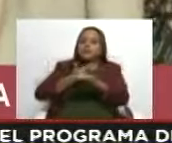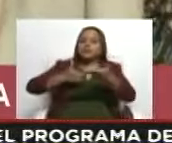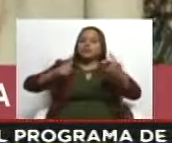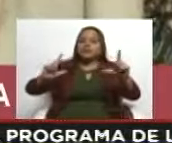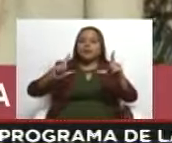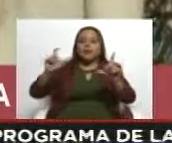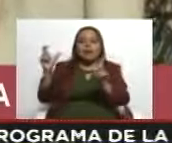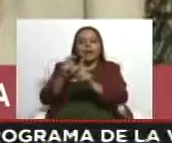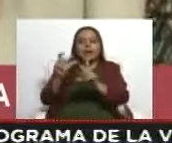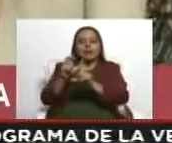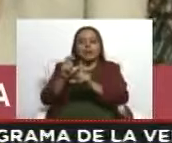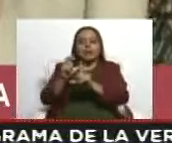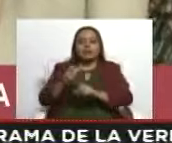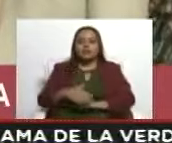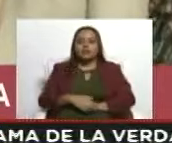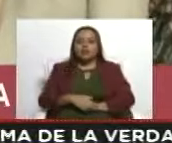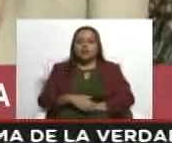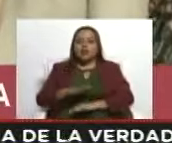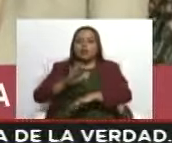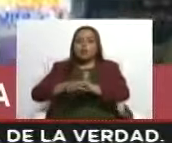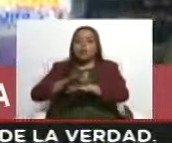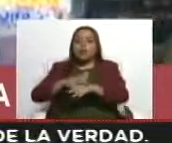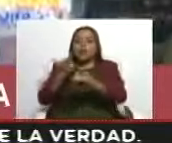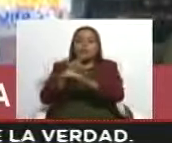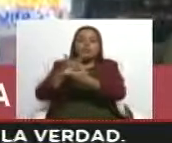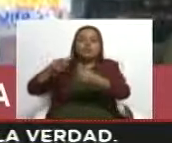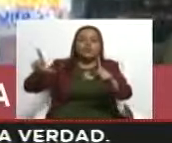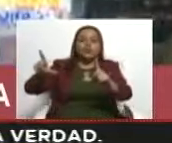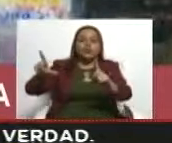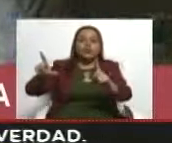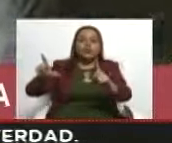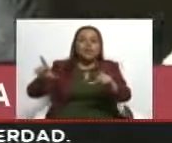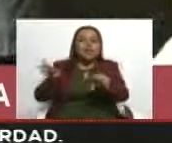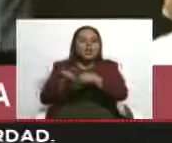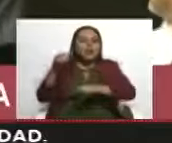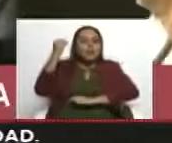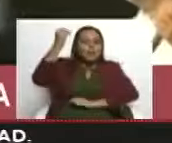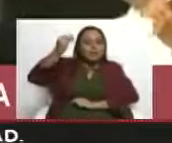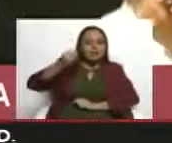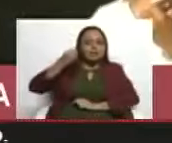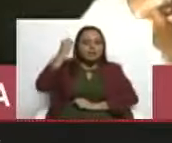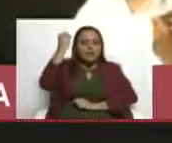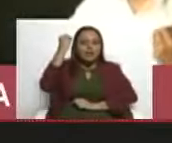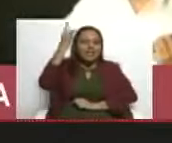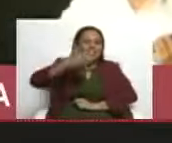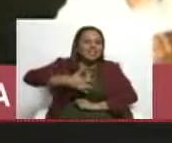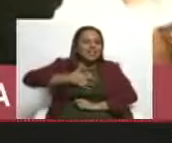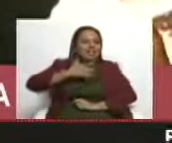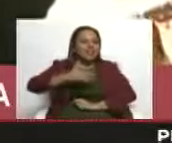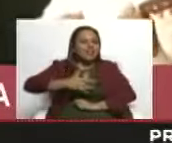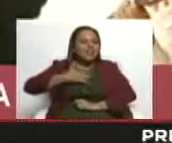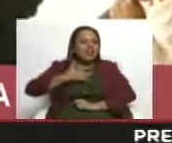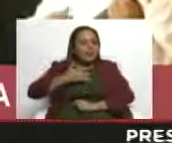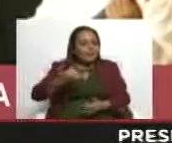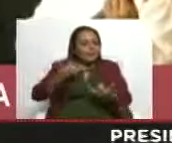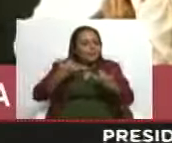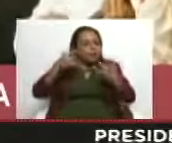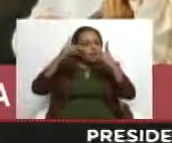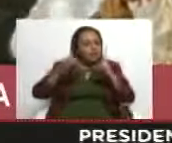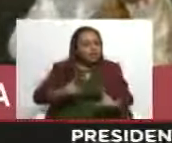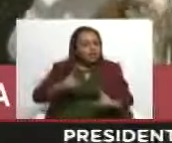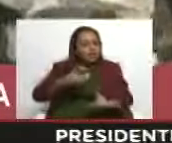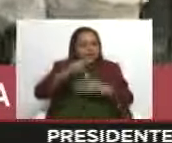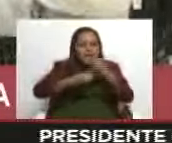Emancipación es la palabra, porque la emancipación es pensar y sentir por ti mismo y